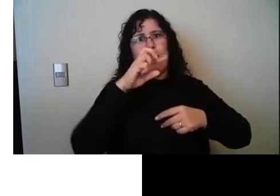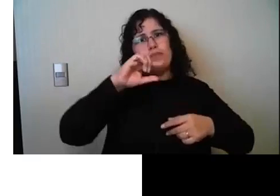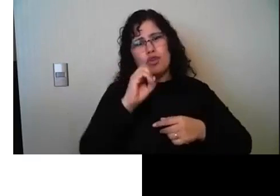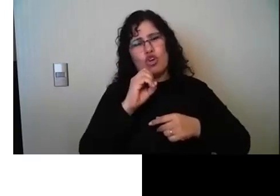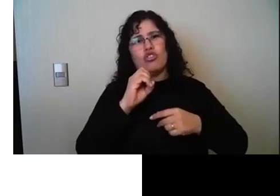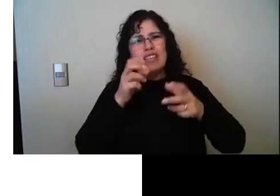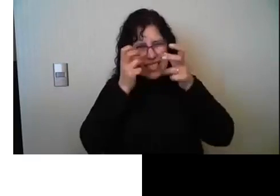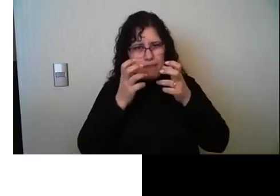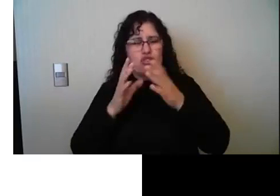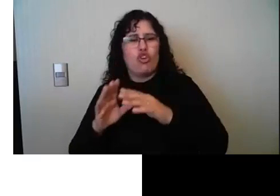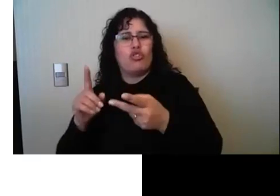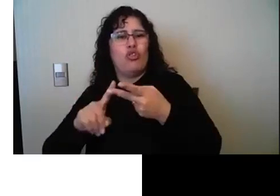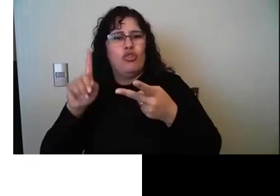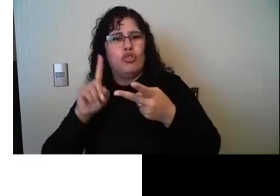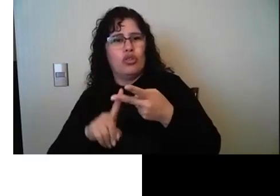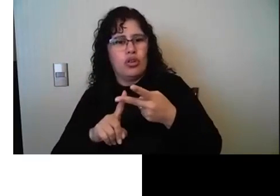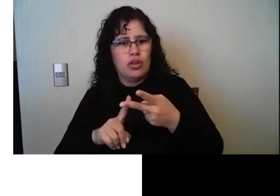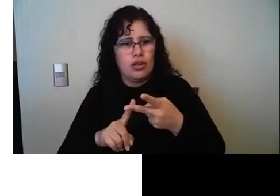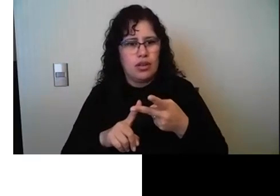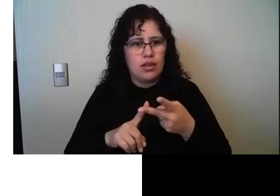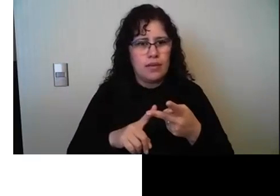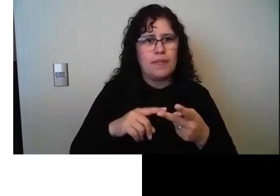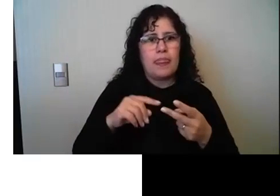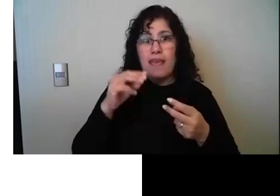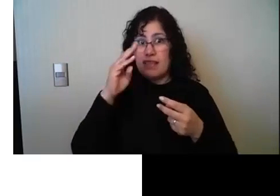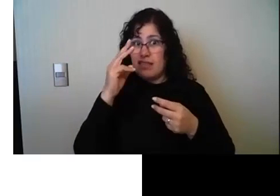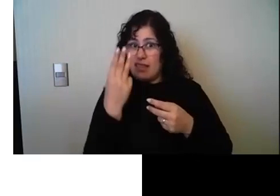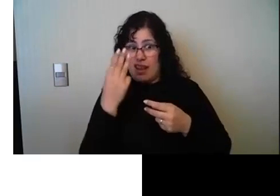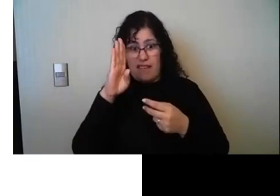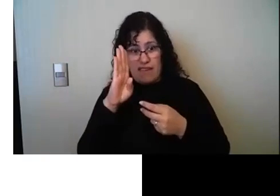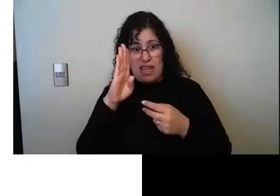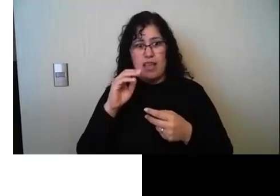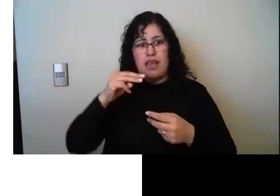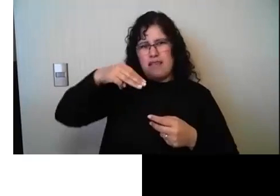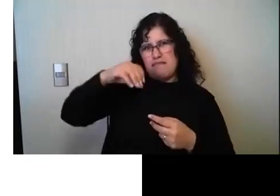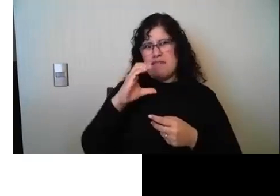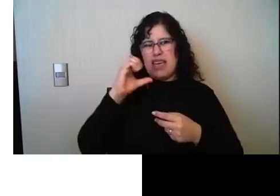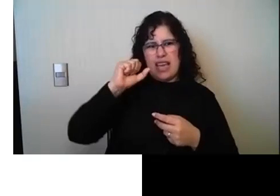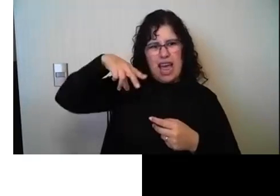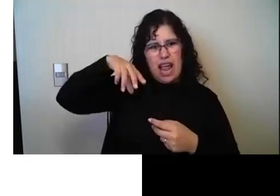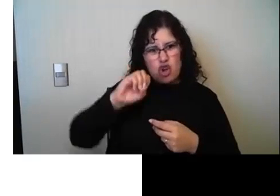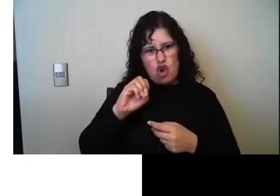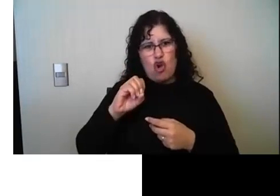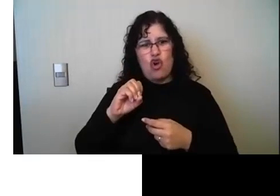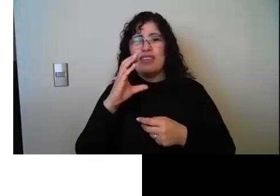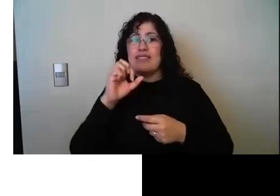¿cierto? Y dolor, el área 1,